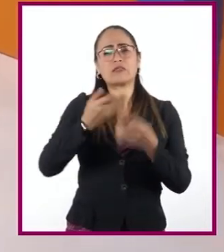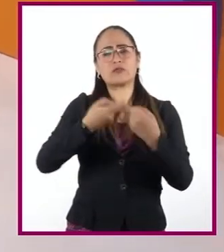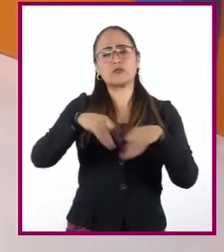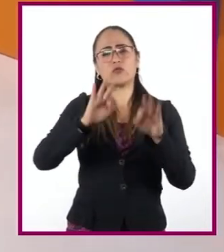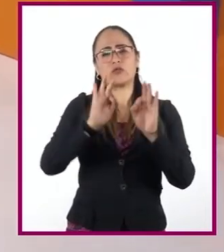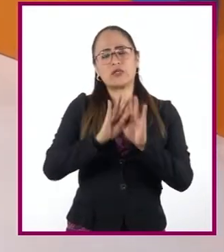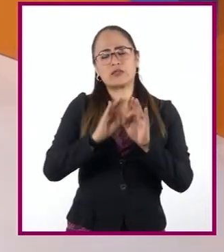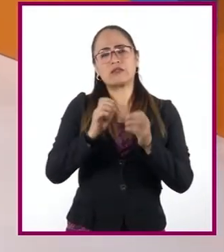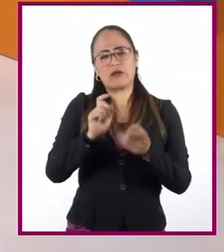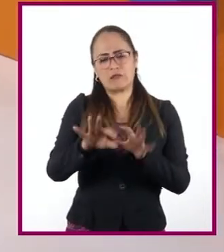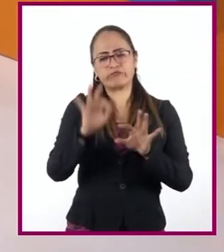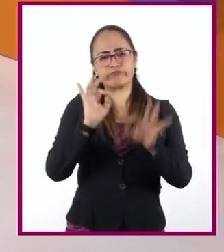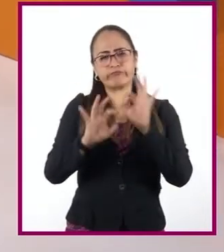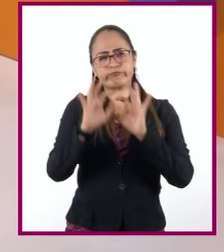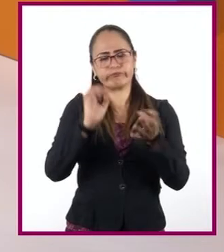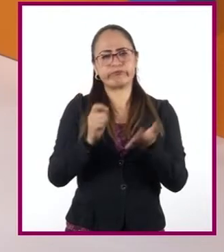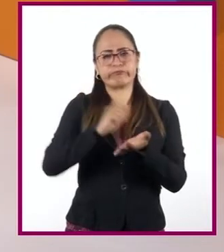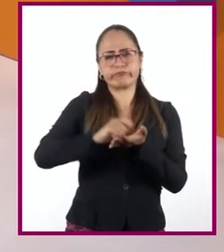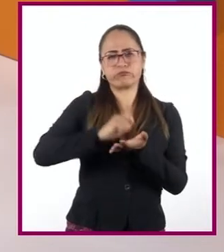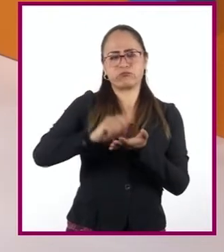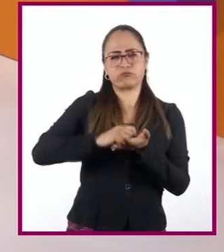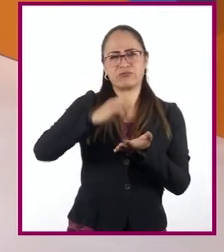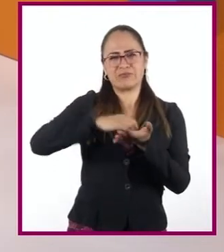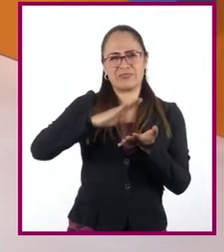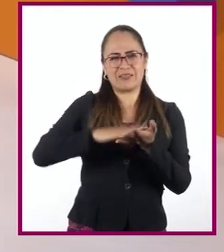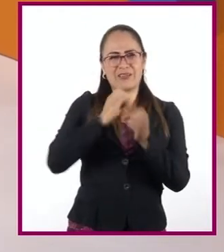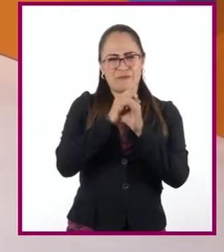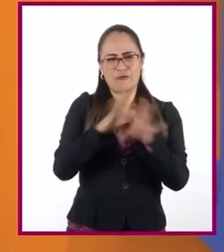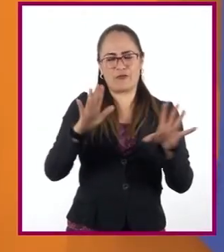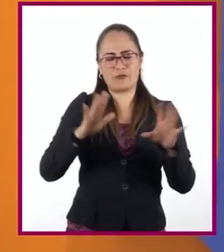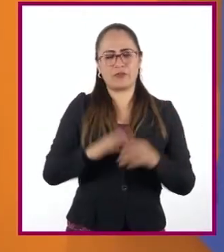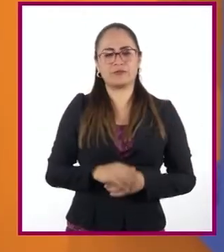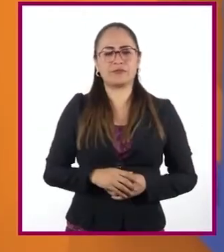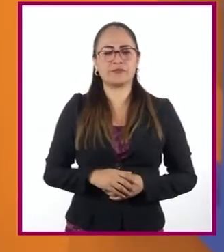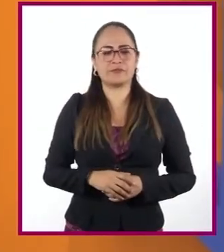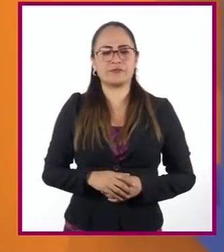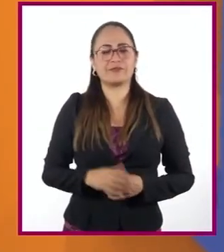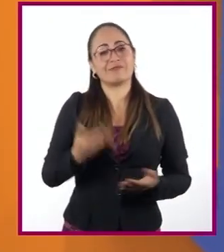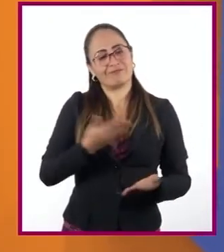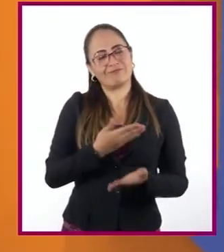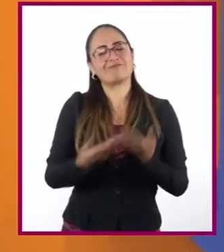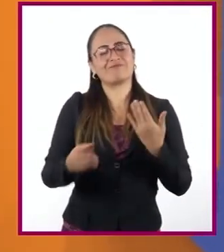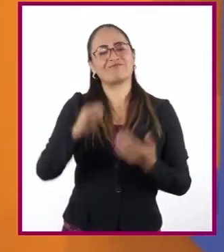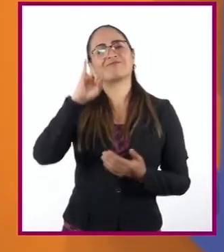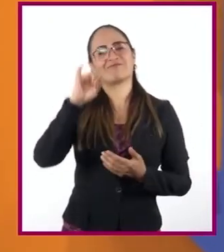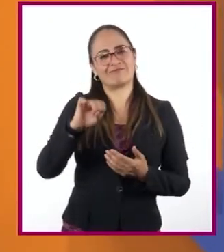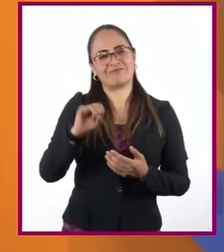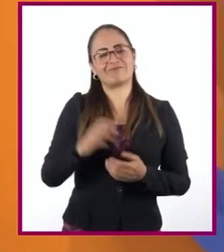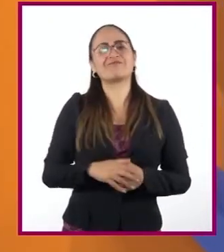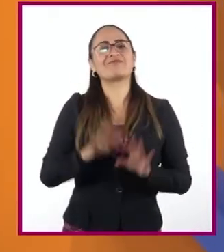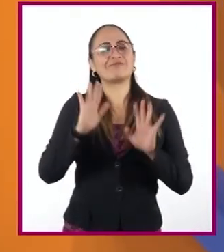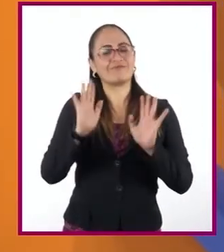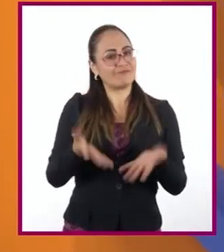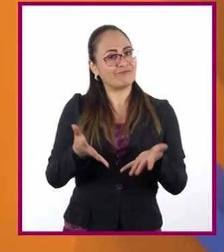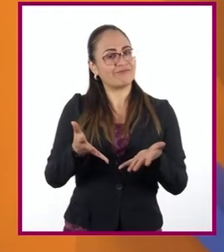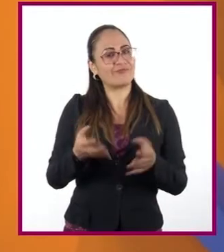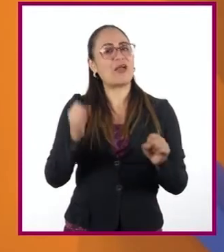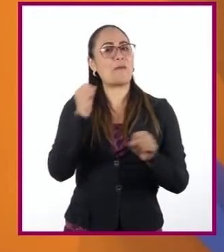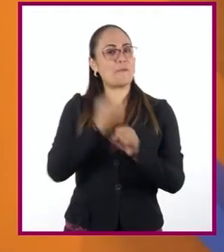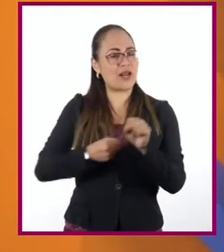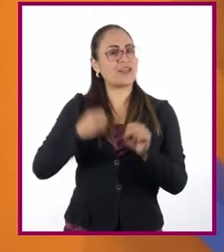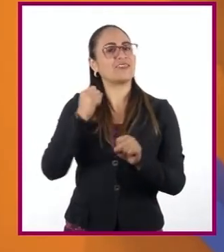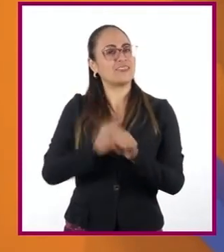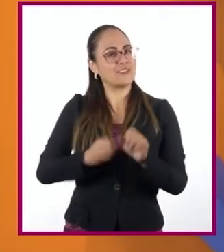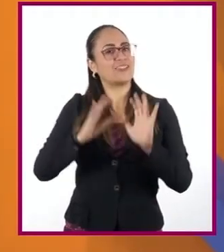representativas de la encuesta para presentarlas en el informe. Ahora sí, llegó el momento de poner en práctica lo que